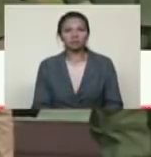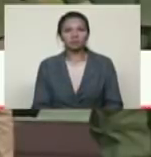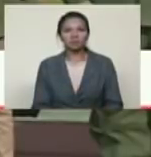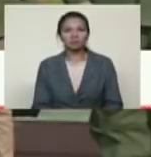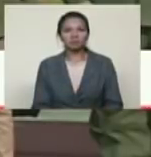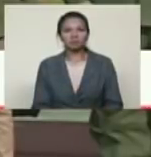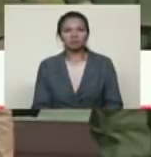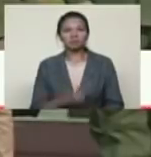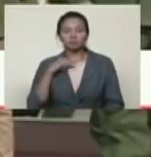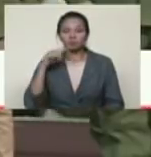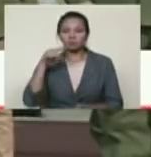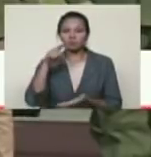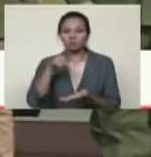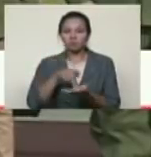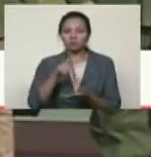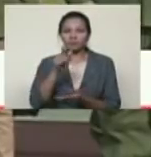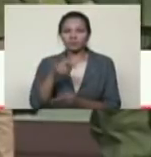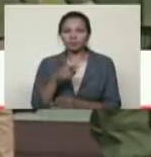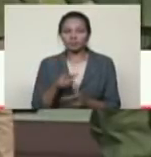Aquí estaremos en este campo,